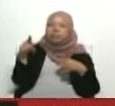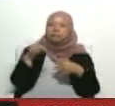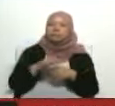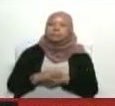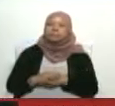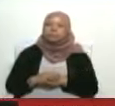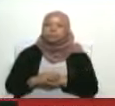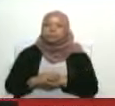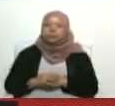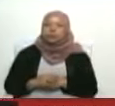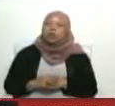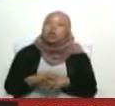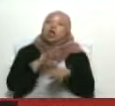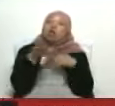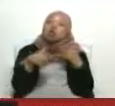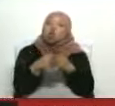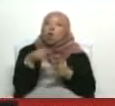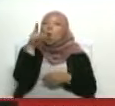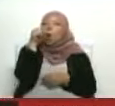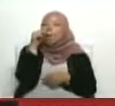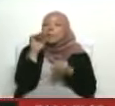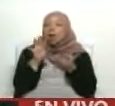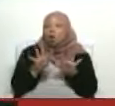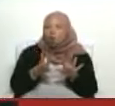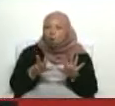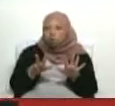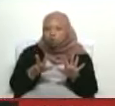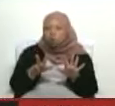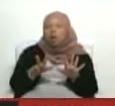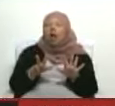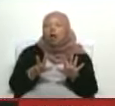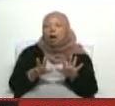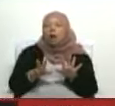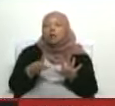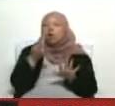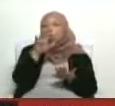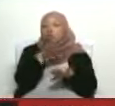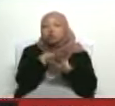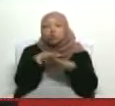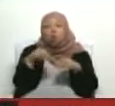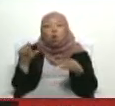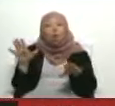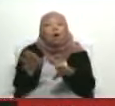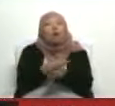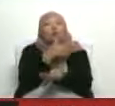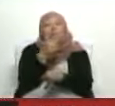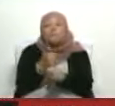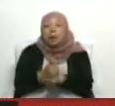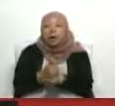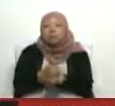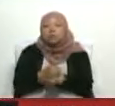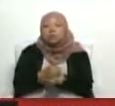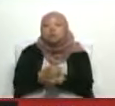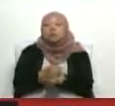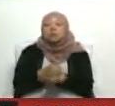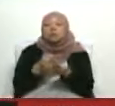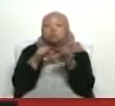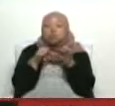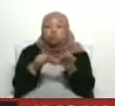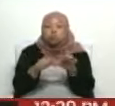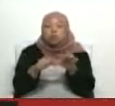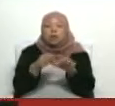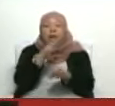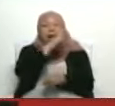Y obviamente los delitos por los cuales han sido imputados y acusados han sido y son resistencia a la